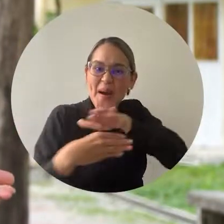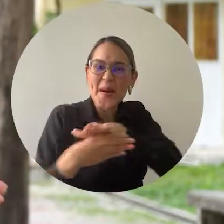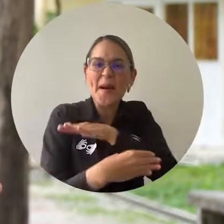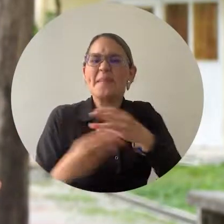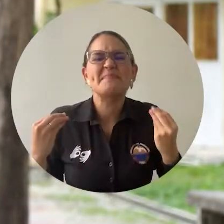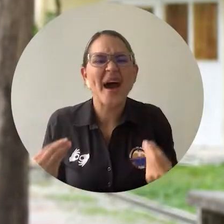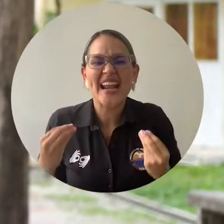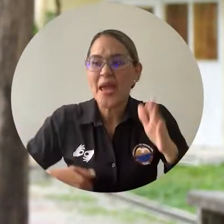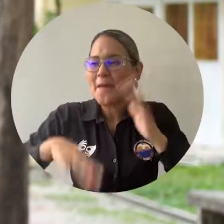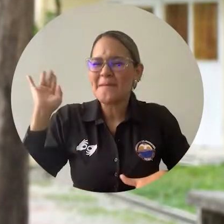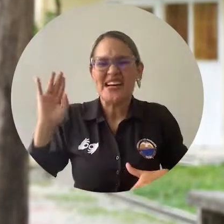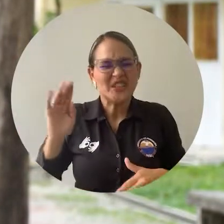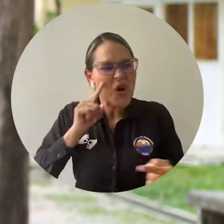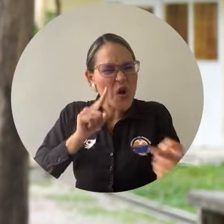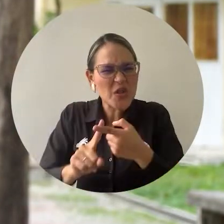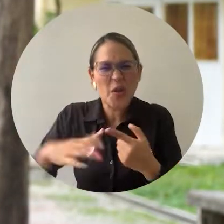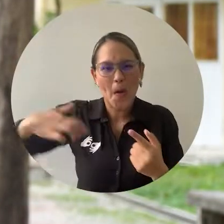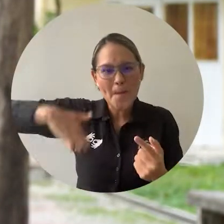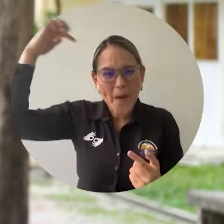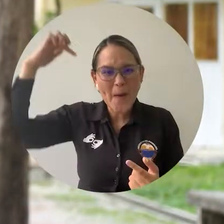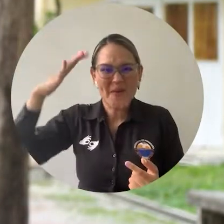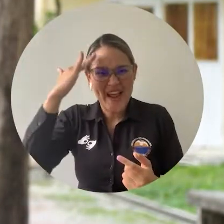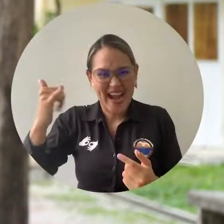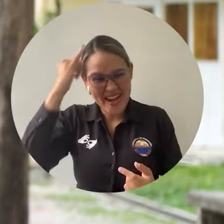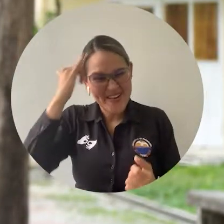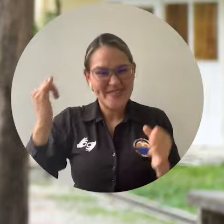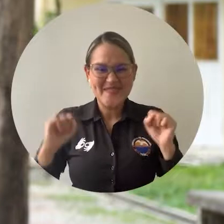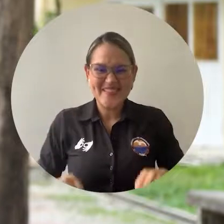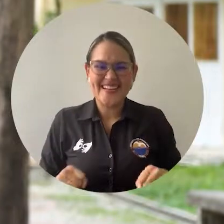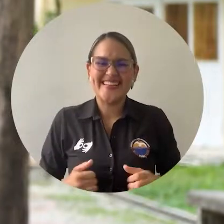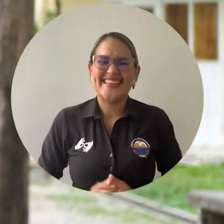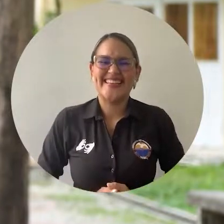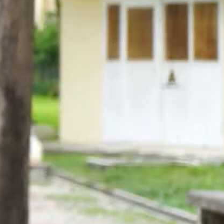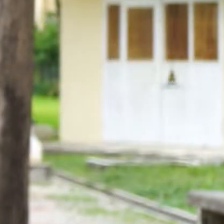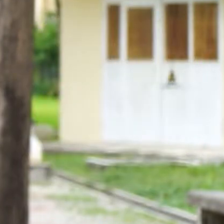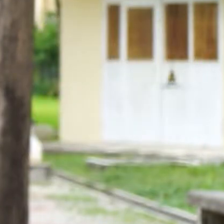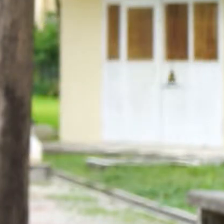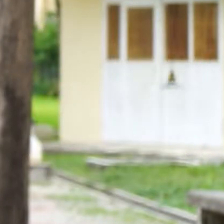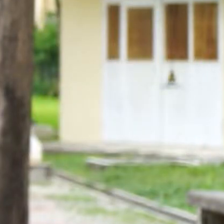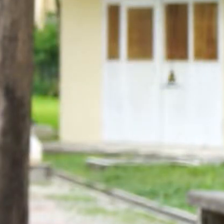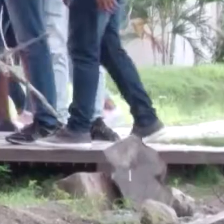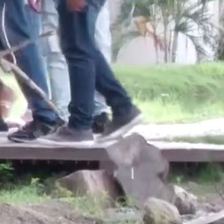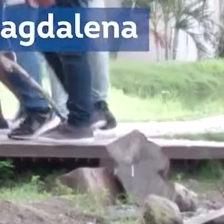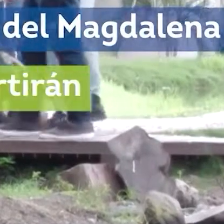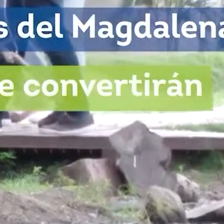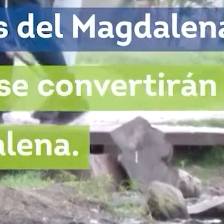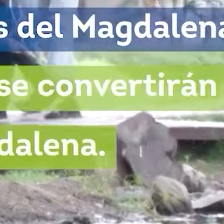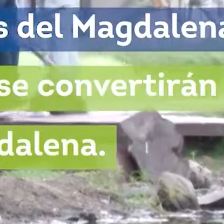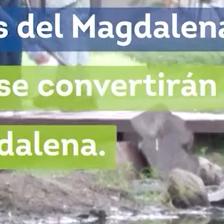abriendo sus puertas para que decenas de estudiantes cumplan sus sueños profesionales y académicos.